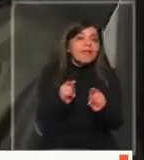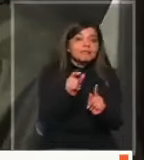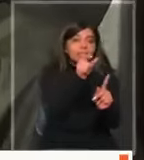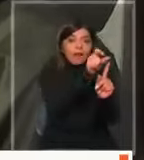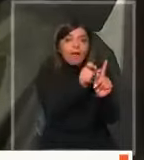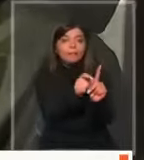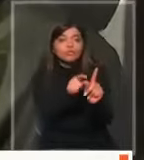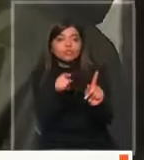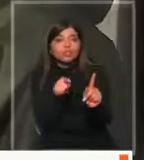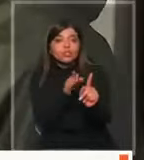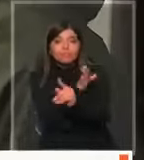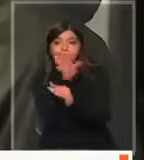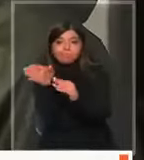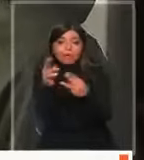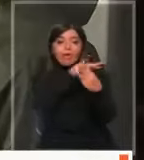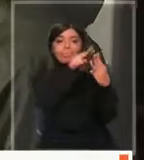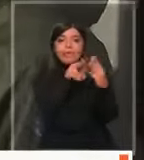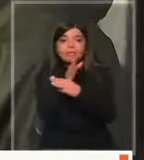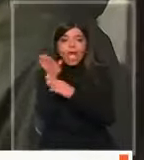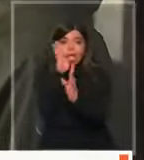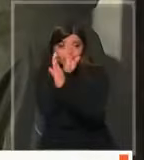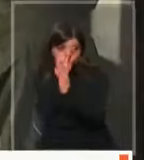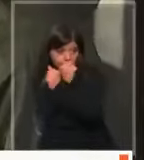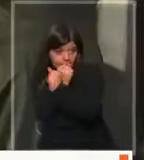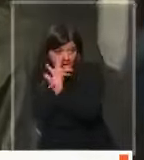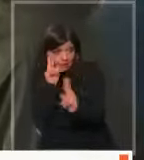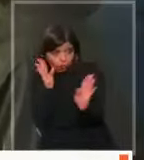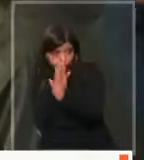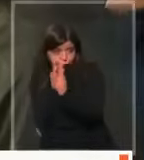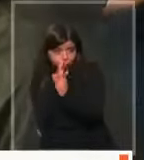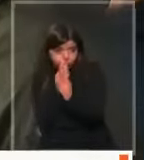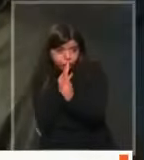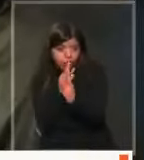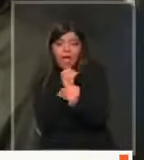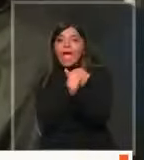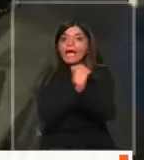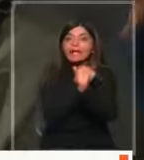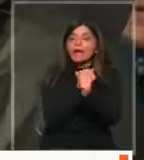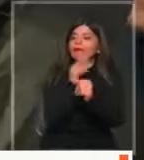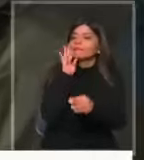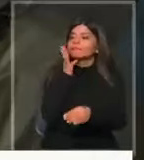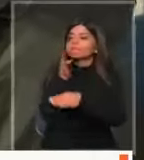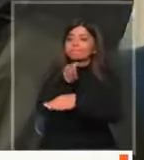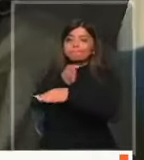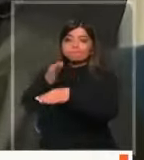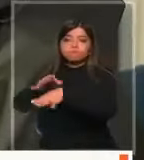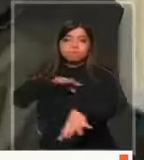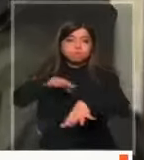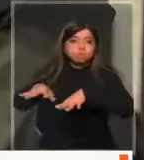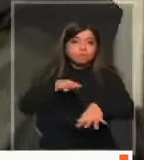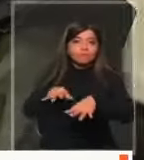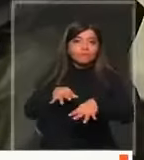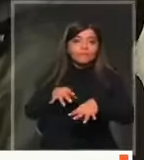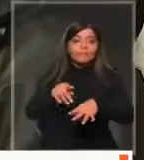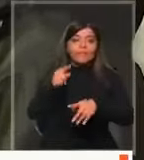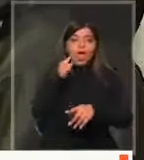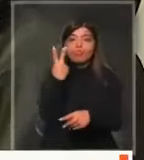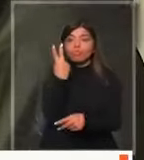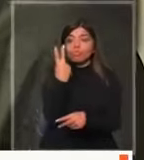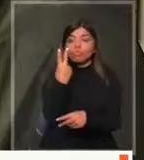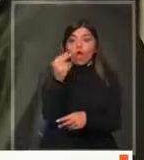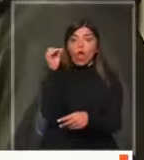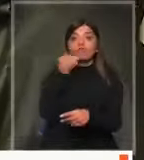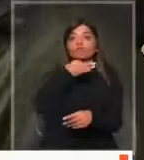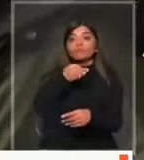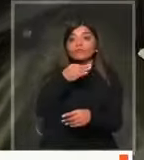individuos habrían entrado a la plaza para esconderse carabineros. Carabineros monta un operativo y lo que suponemos, tenemos dos versiones, que